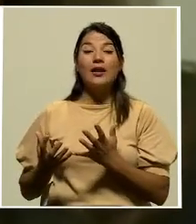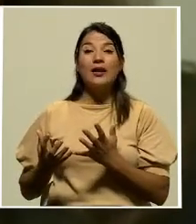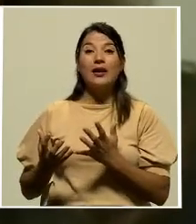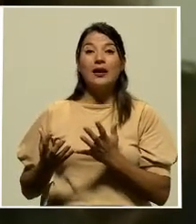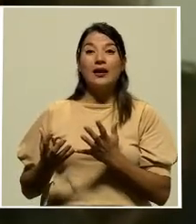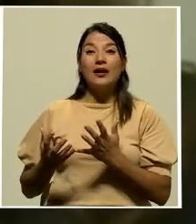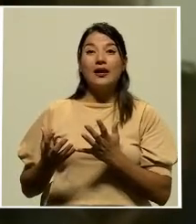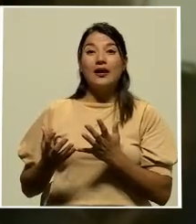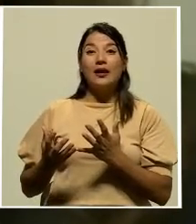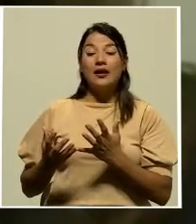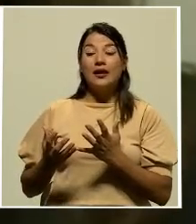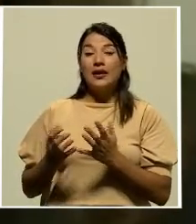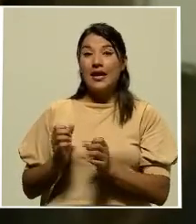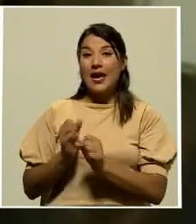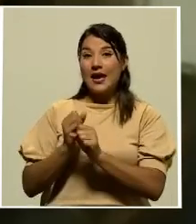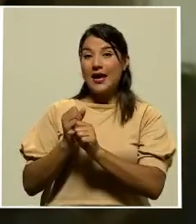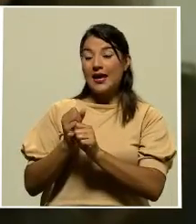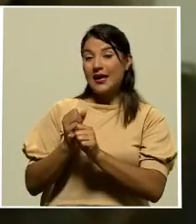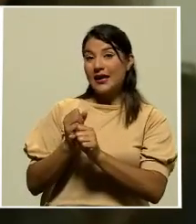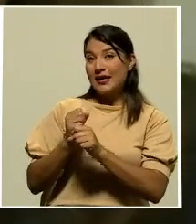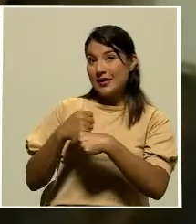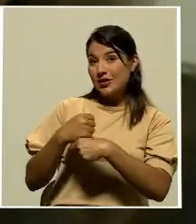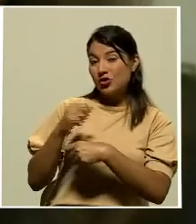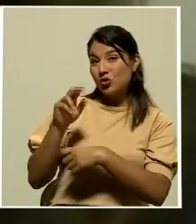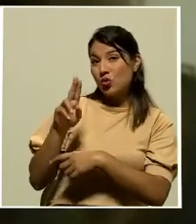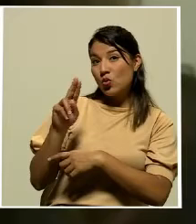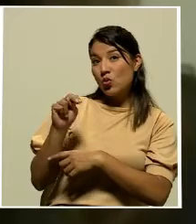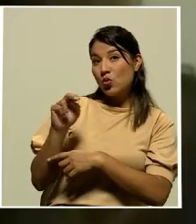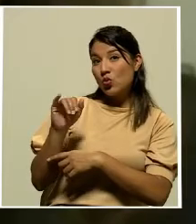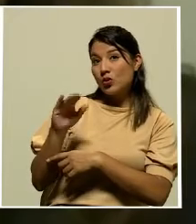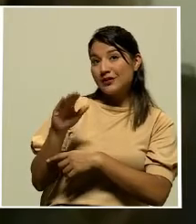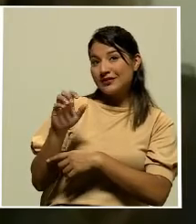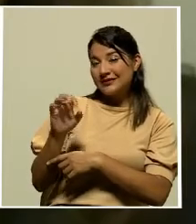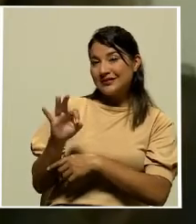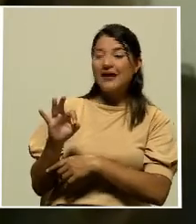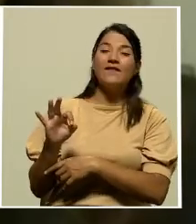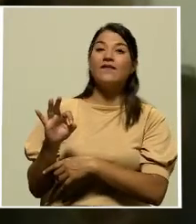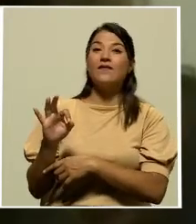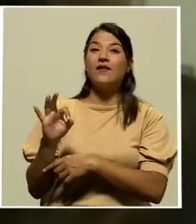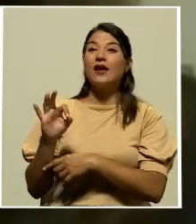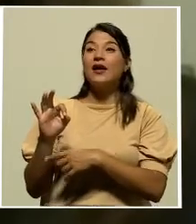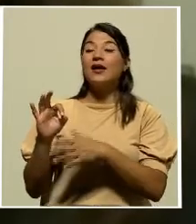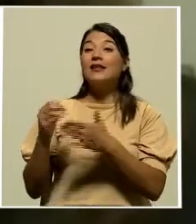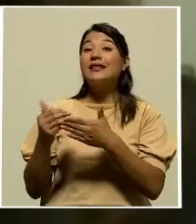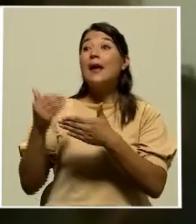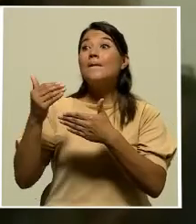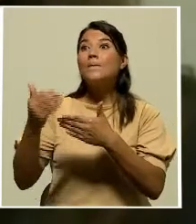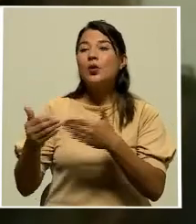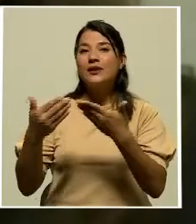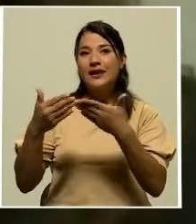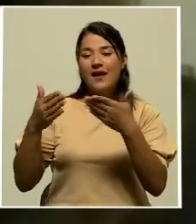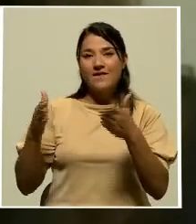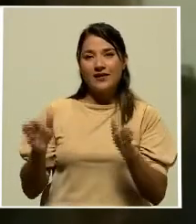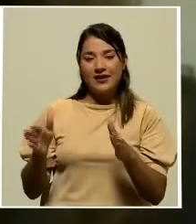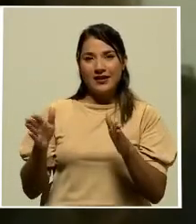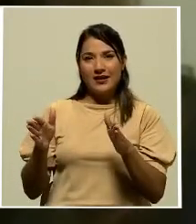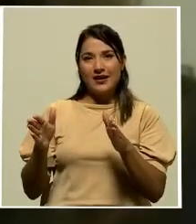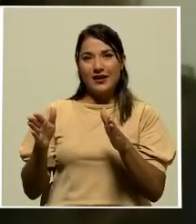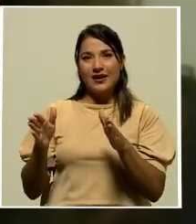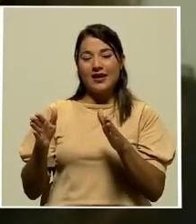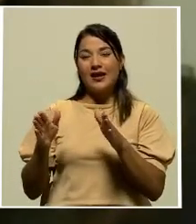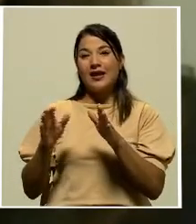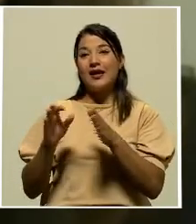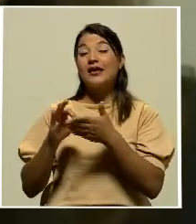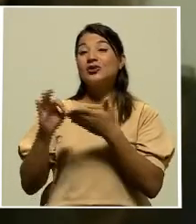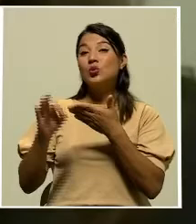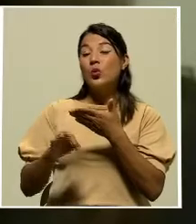registrou os dados que o cierre de las escuelas e su posterior reabertura em 191 países,